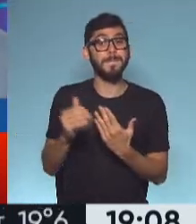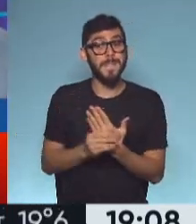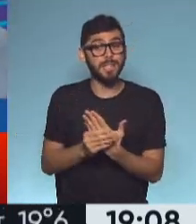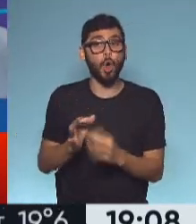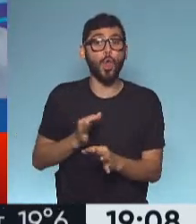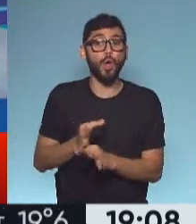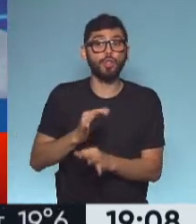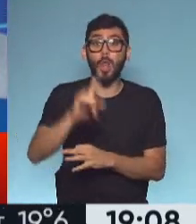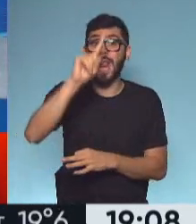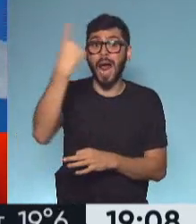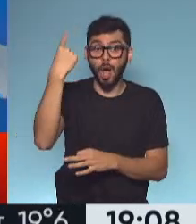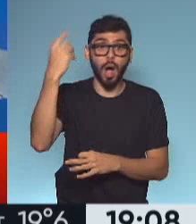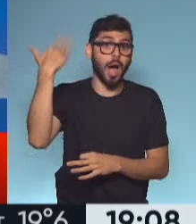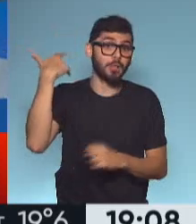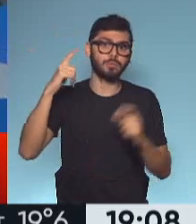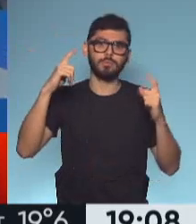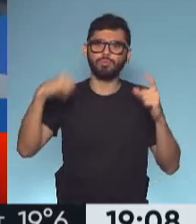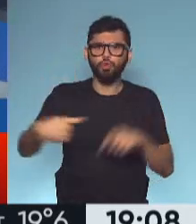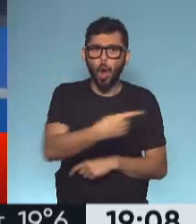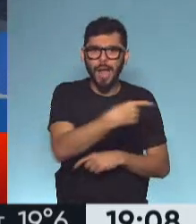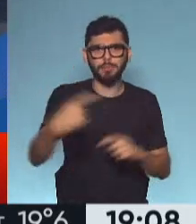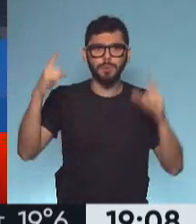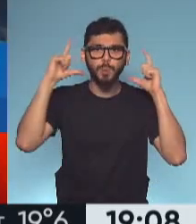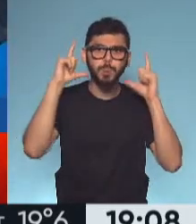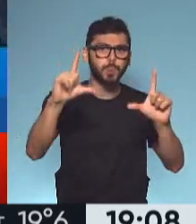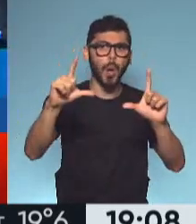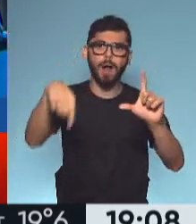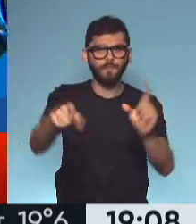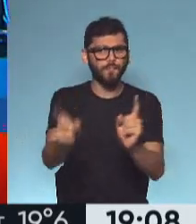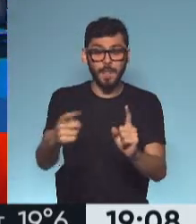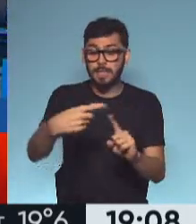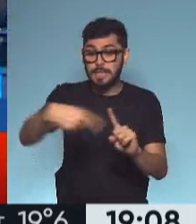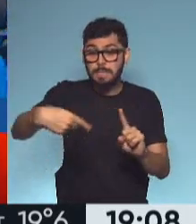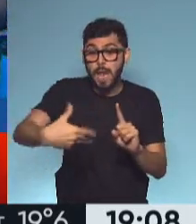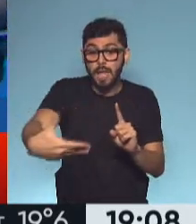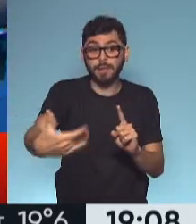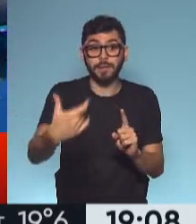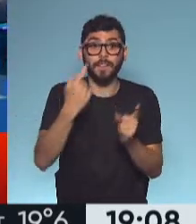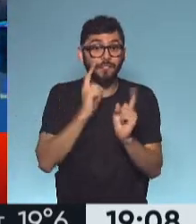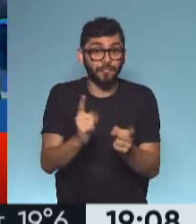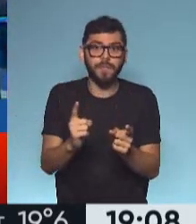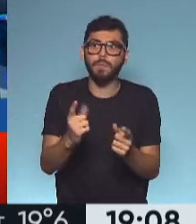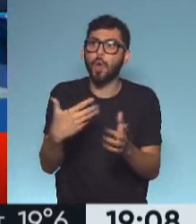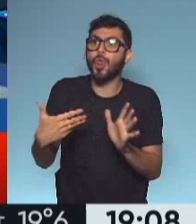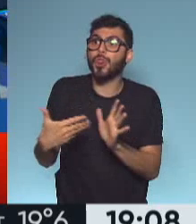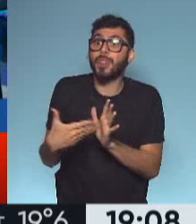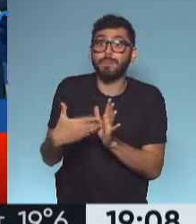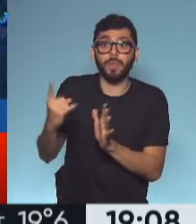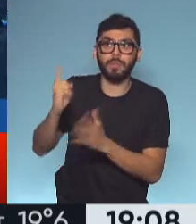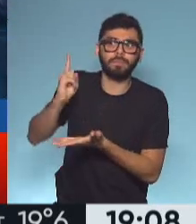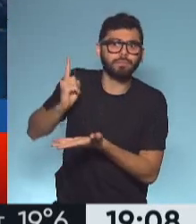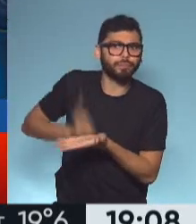seguirá siendo tema, ha sido tema durante toda la semana, seguirá siendo las próximas semanas, independientemente las medidas que se